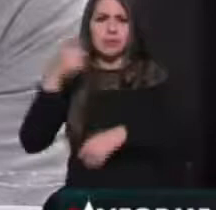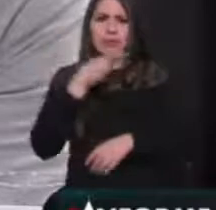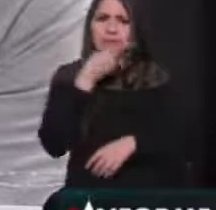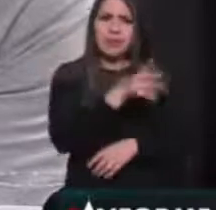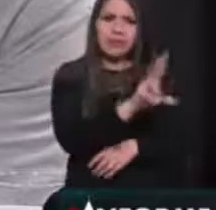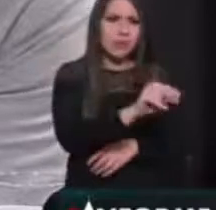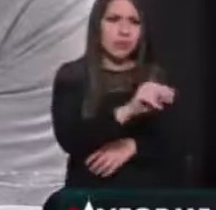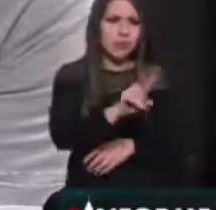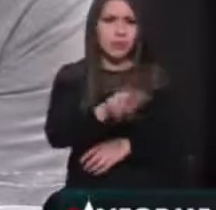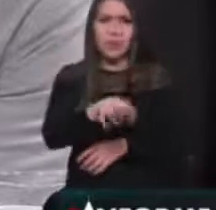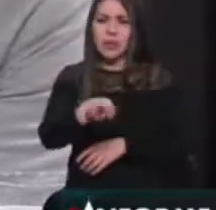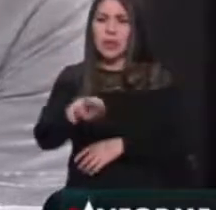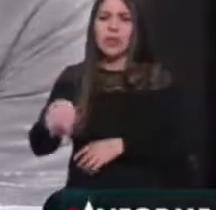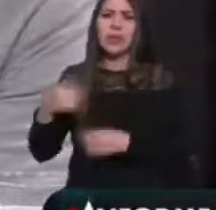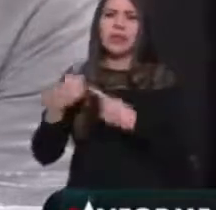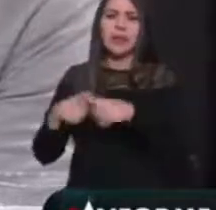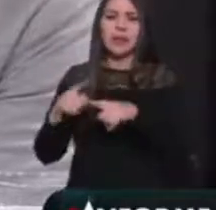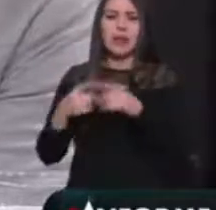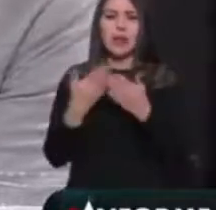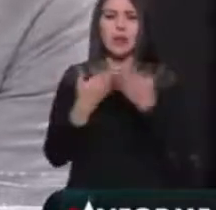comunicación, en las redes sociales,